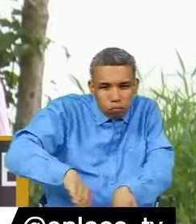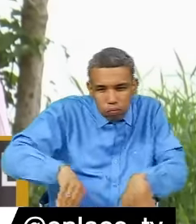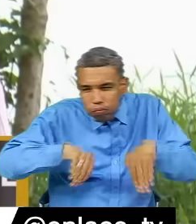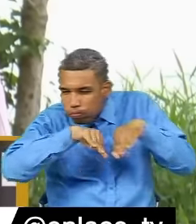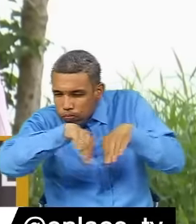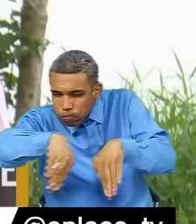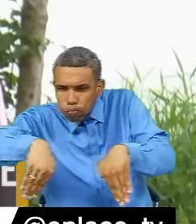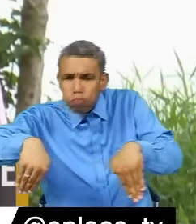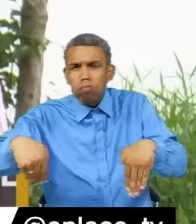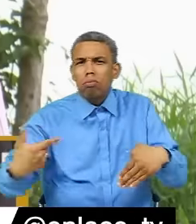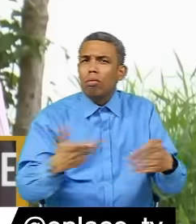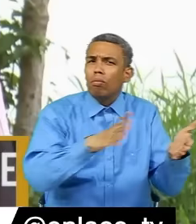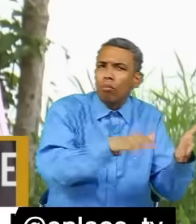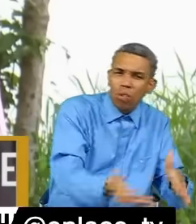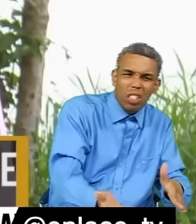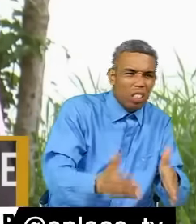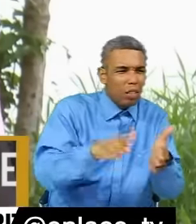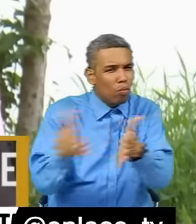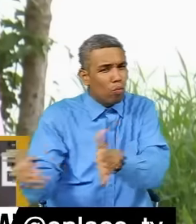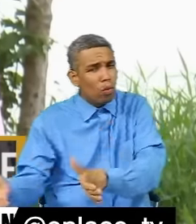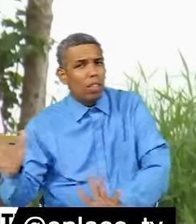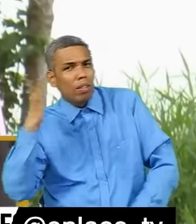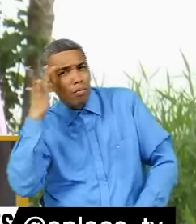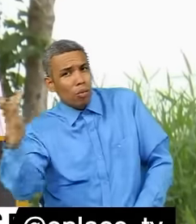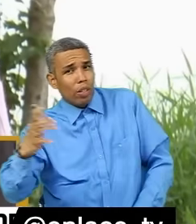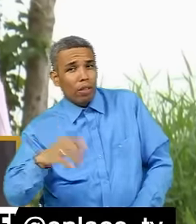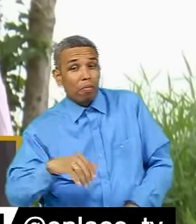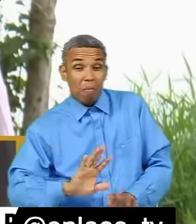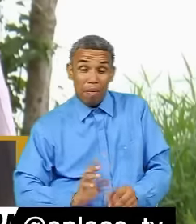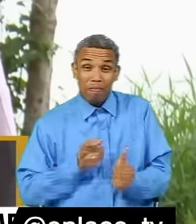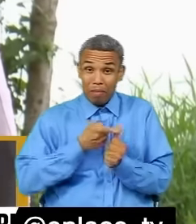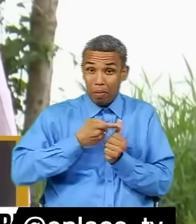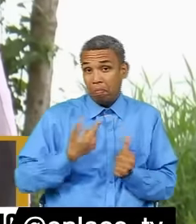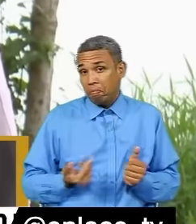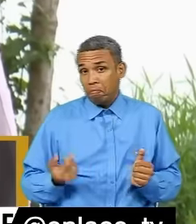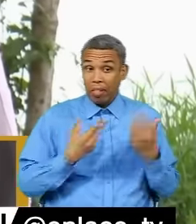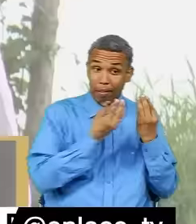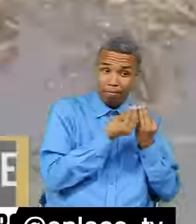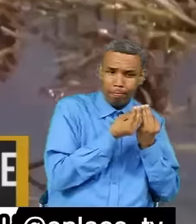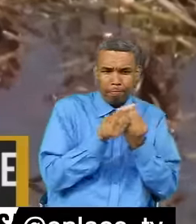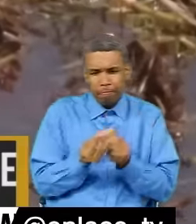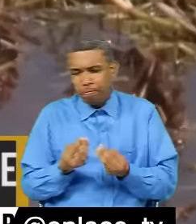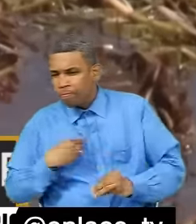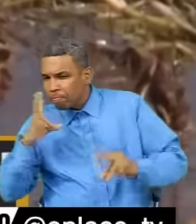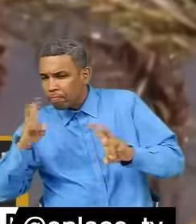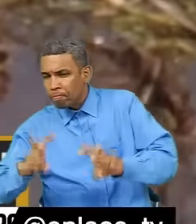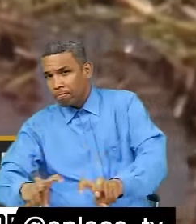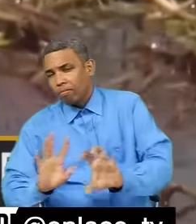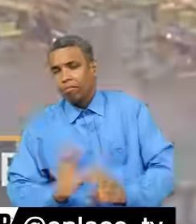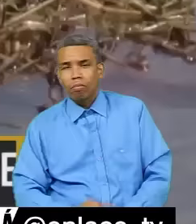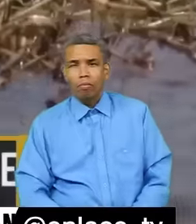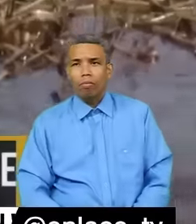un recorrido por la ciénaga con el fin de recoger esto, información.